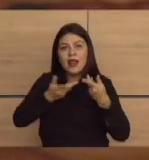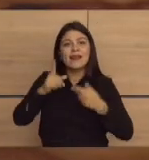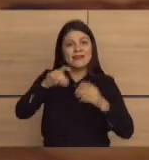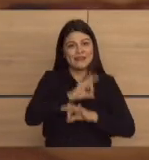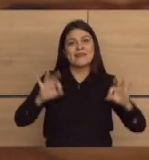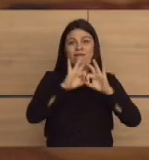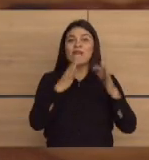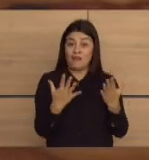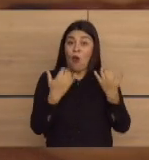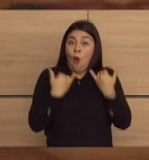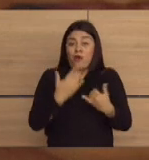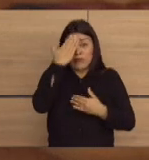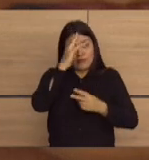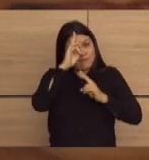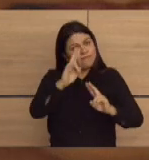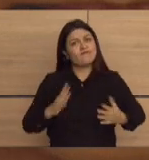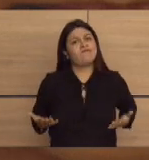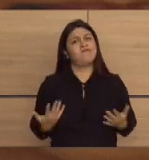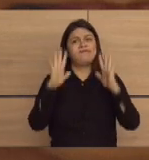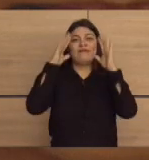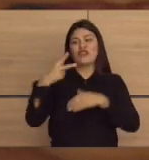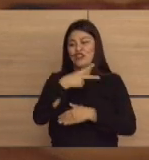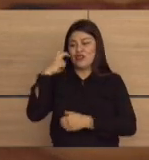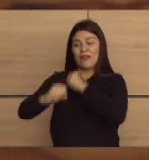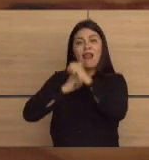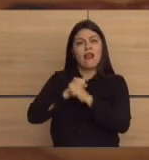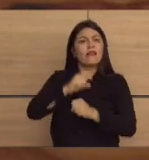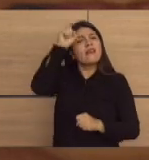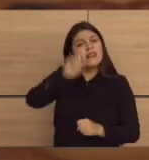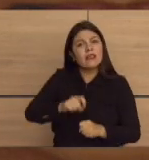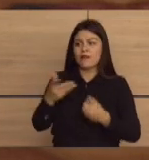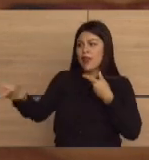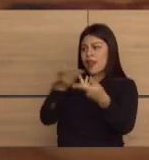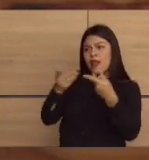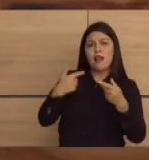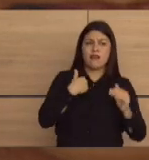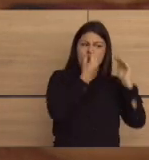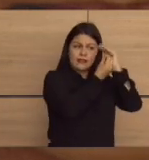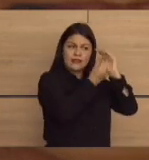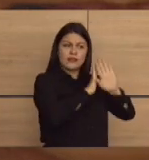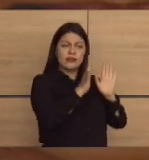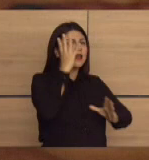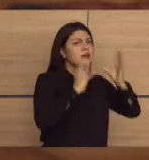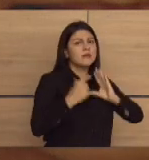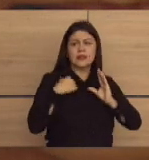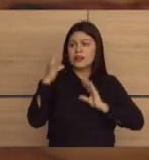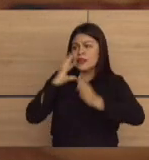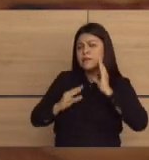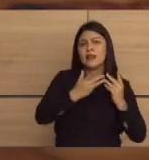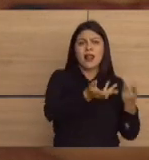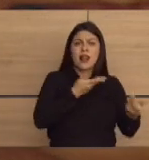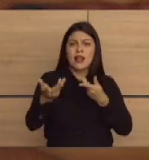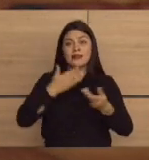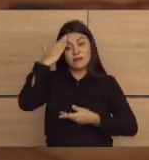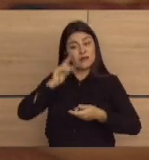la conmemoración del Bicentenario se intercambien saberes de las experiencias que están transformando la